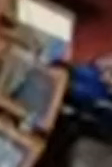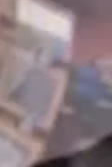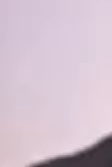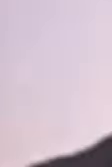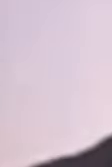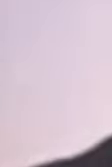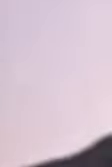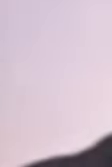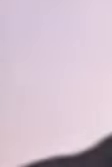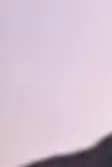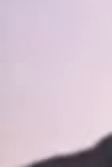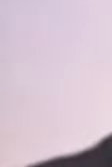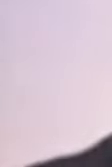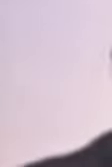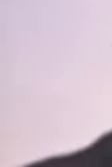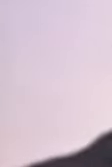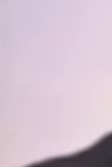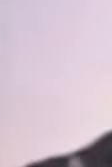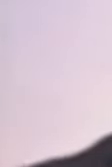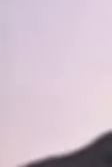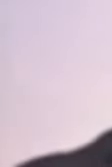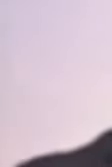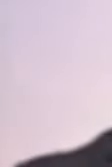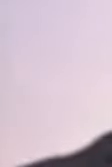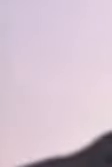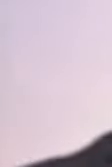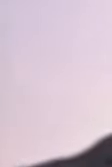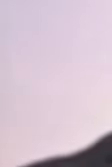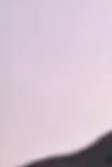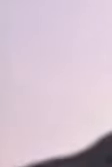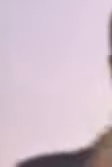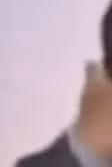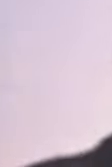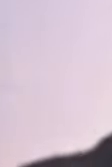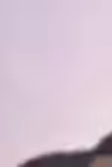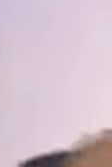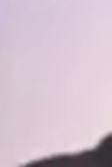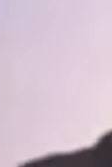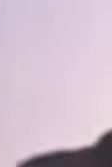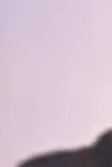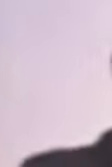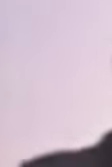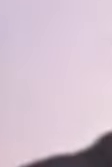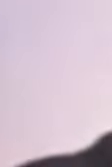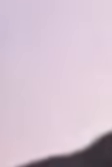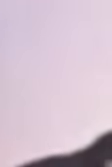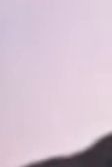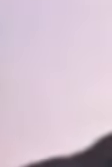que las personas no se vendan y se compren. Que sean personas sinceras y honradas en lo más íntimo de sus almas.